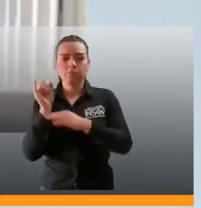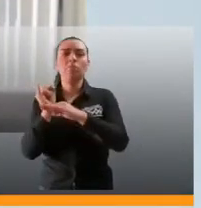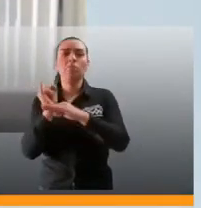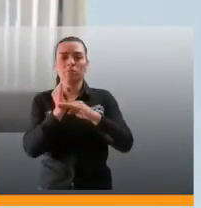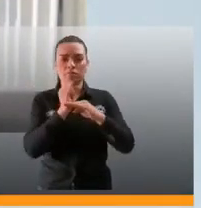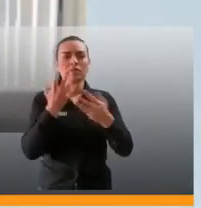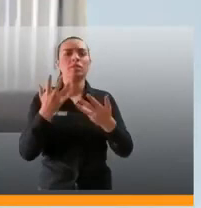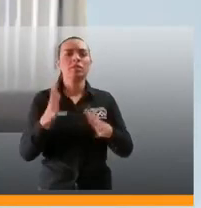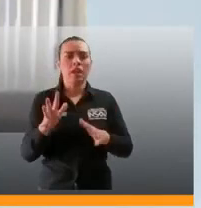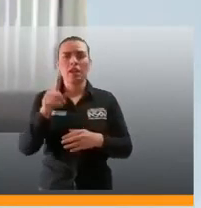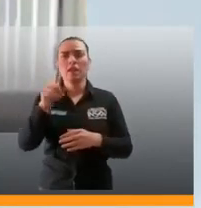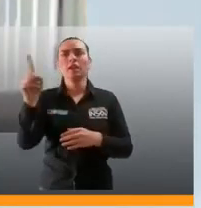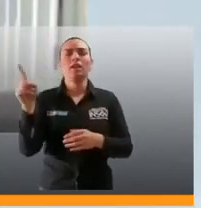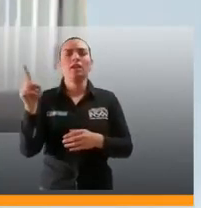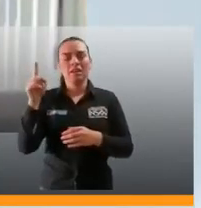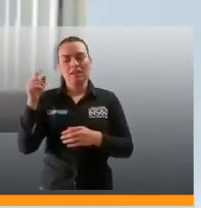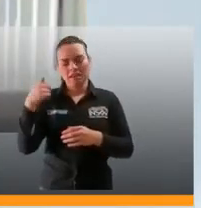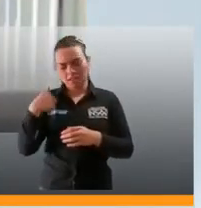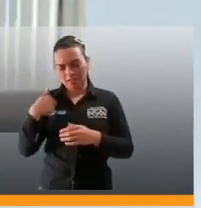sus prácticas